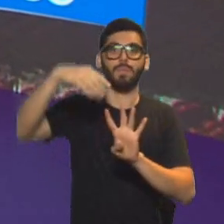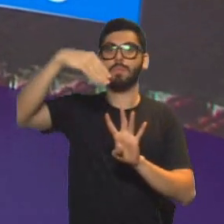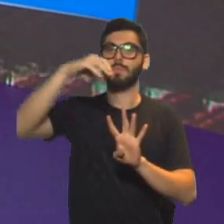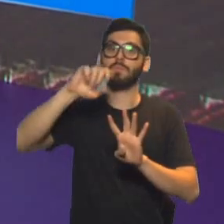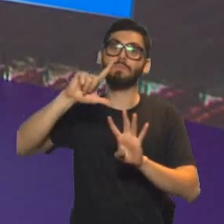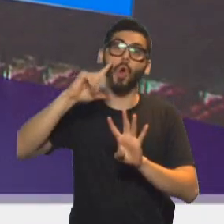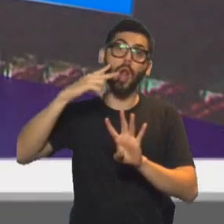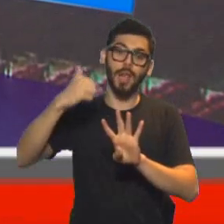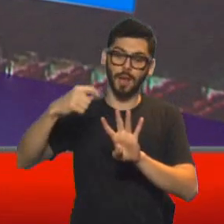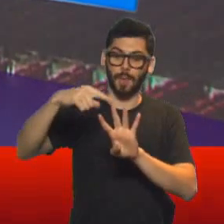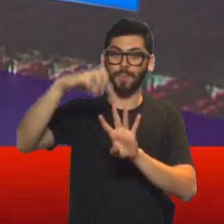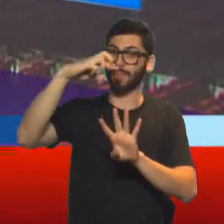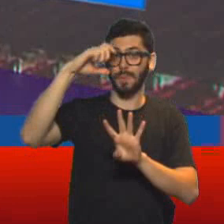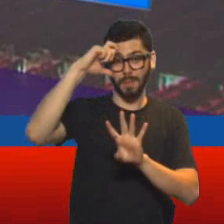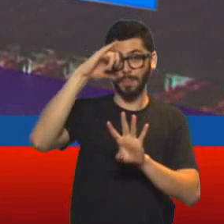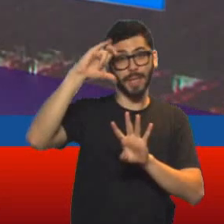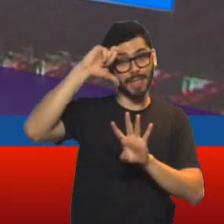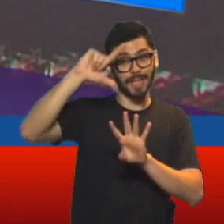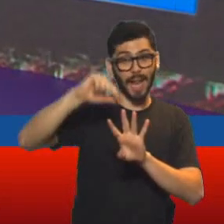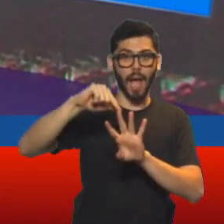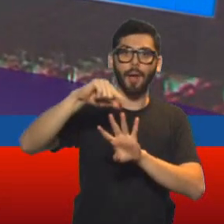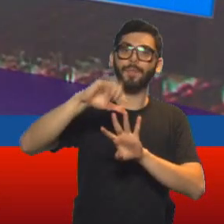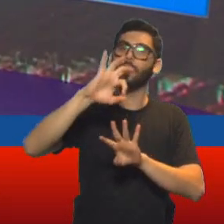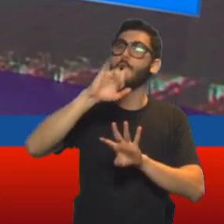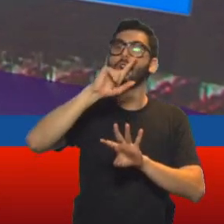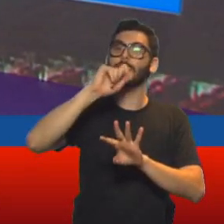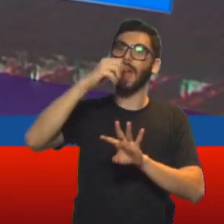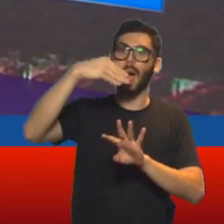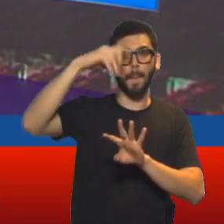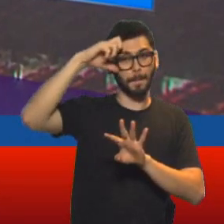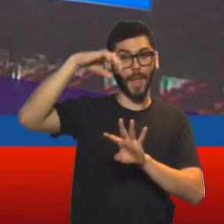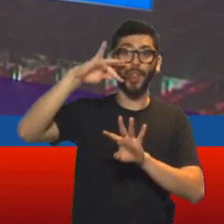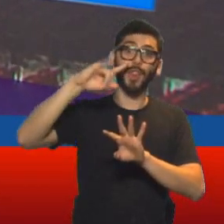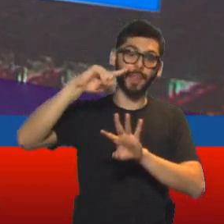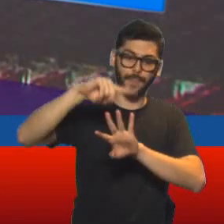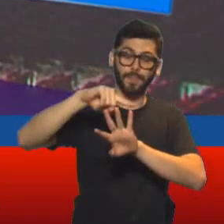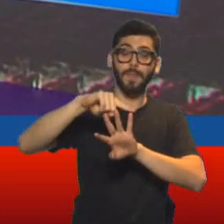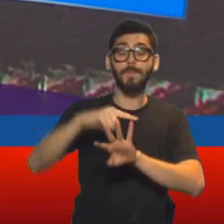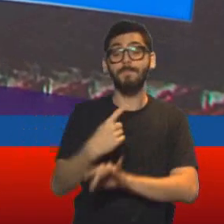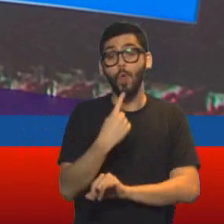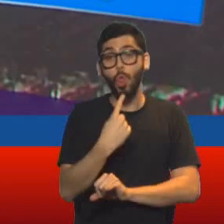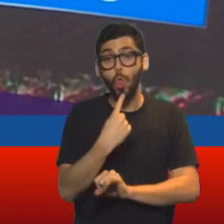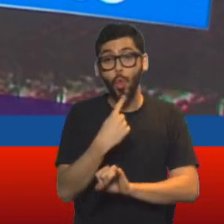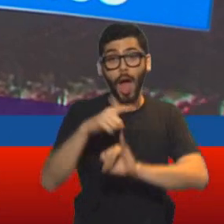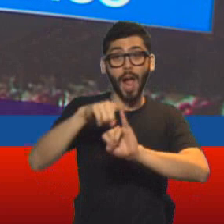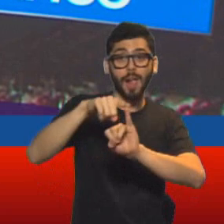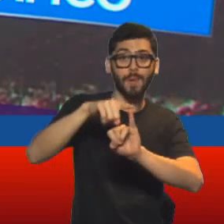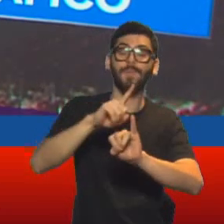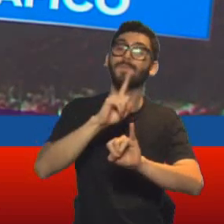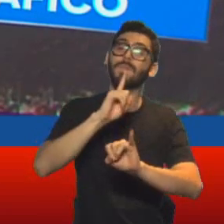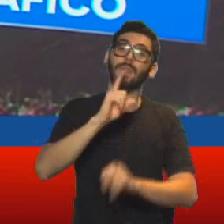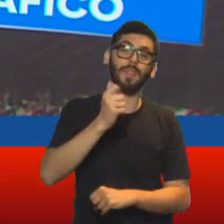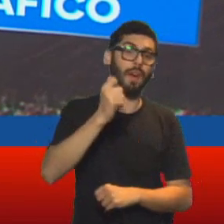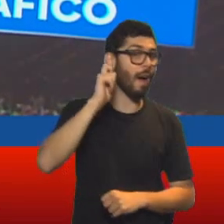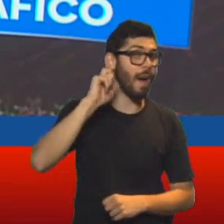bien Romero todavía, Otamendi, y aquí, bueno, la duda, nos jugamos por Tagliafico por el hecho de